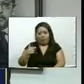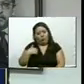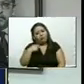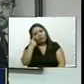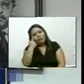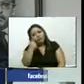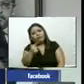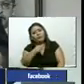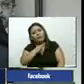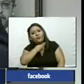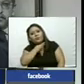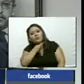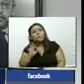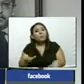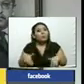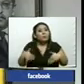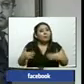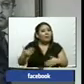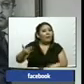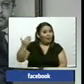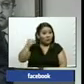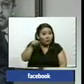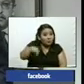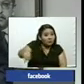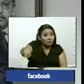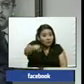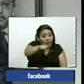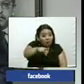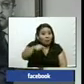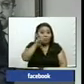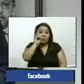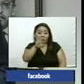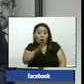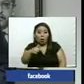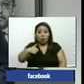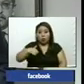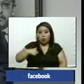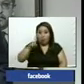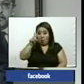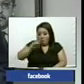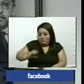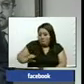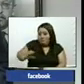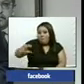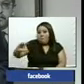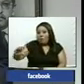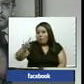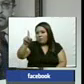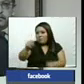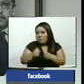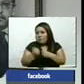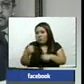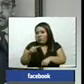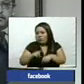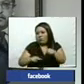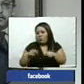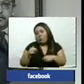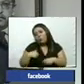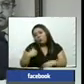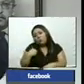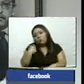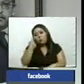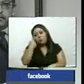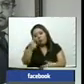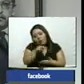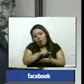la atención, porque al principio ustedes citaron que yo había ofrecido 1 millón de dólares, pero ahora he estado leyendo